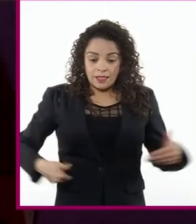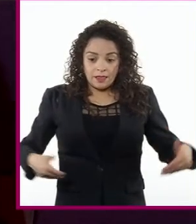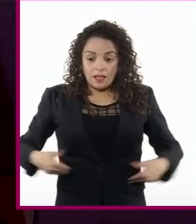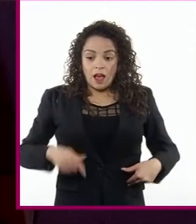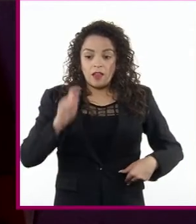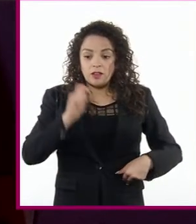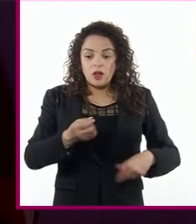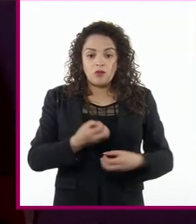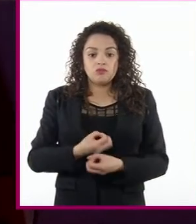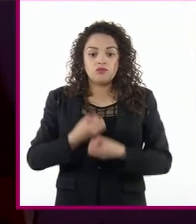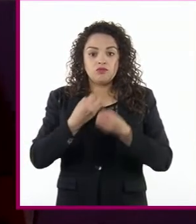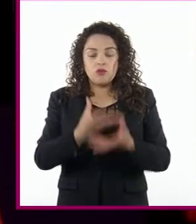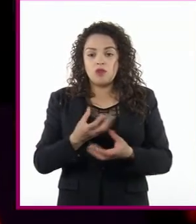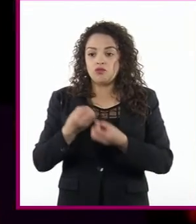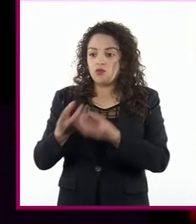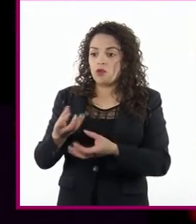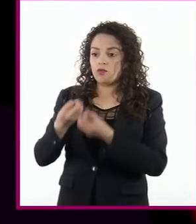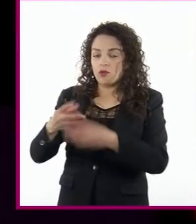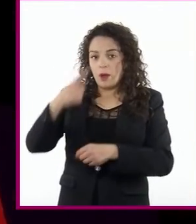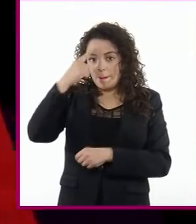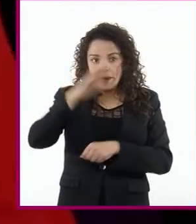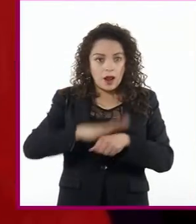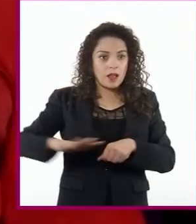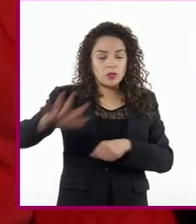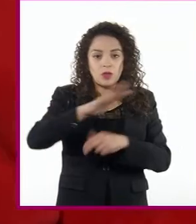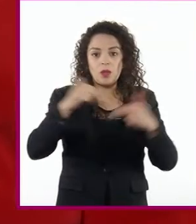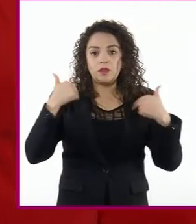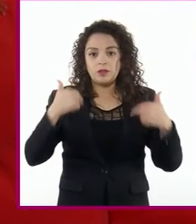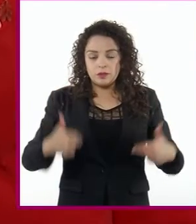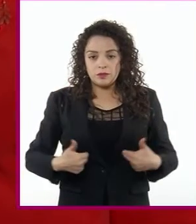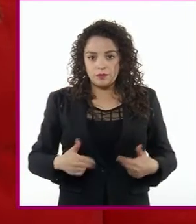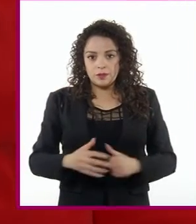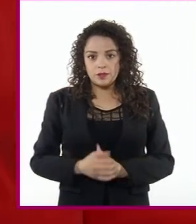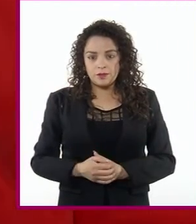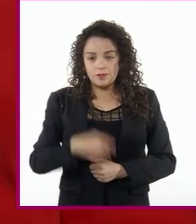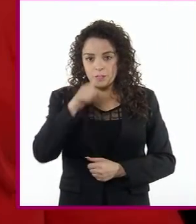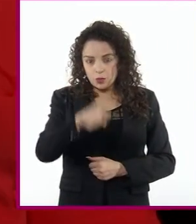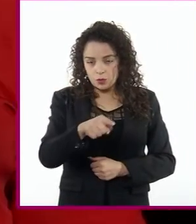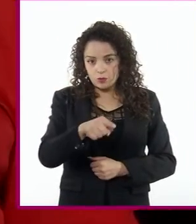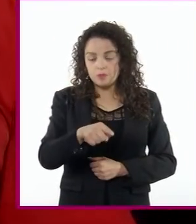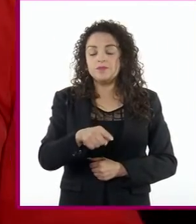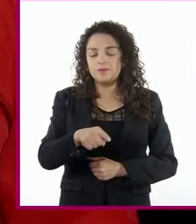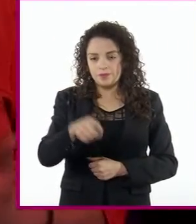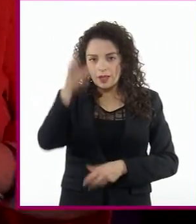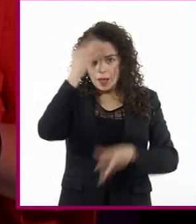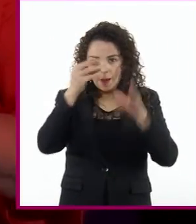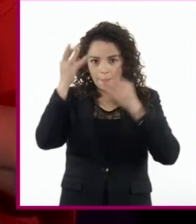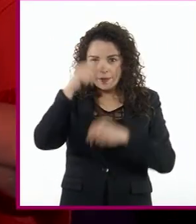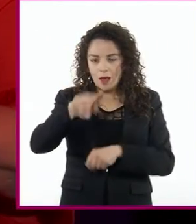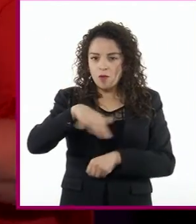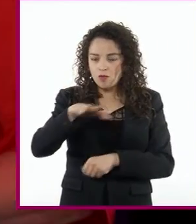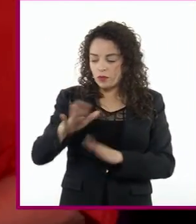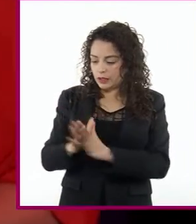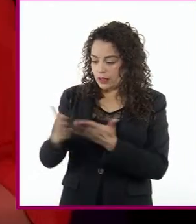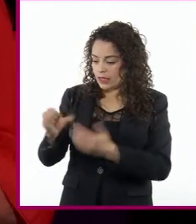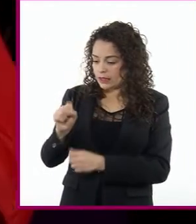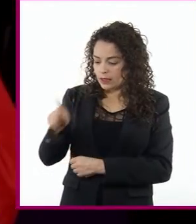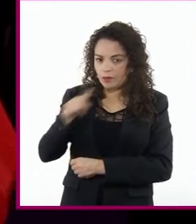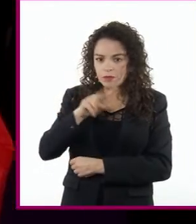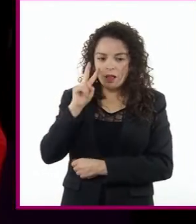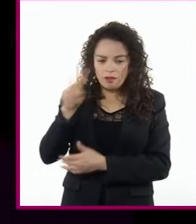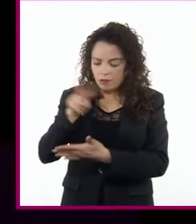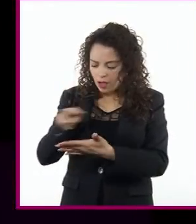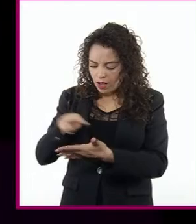su formación humana. Busquen el aprendizaje esperado en su libro de texto. Consúltenlo